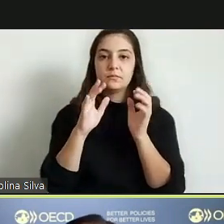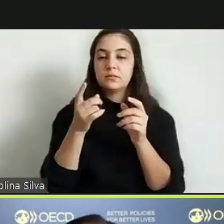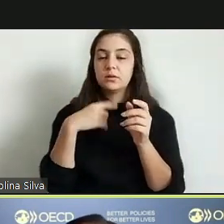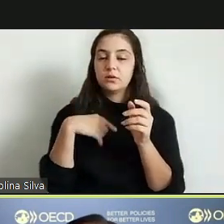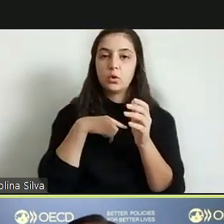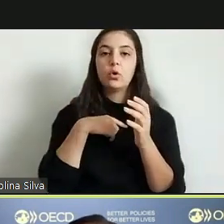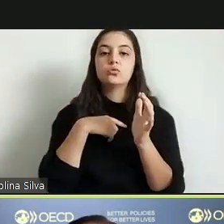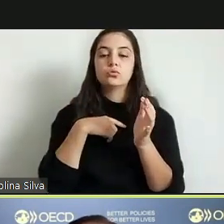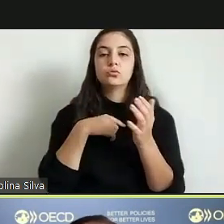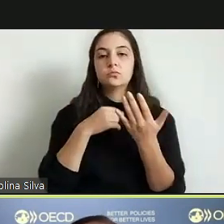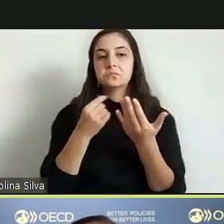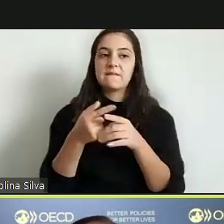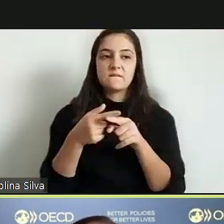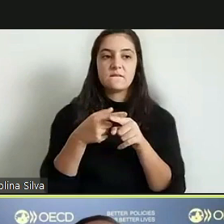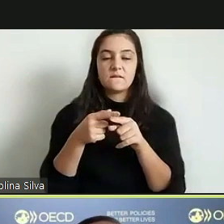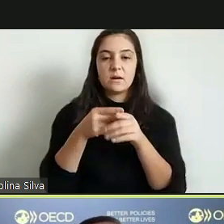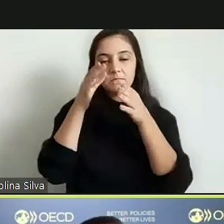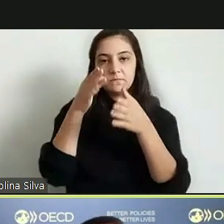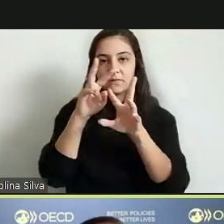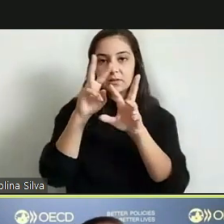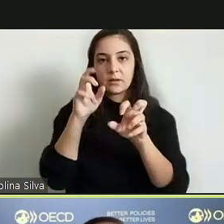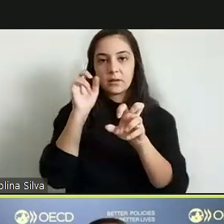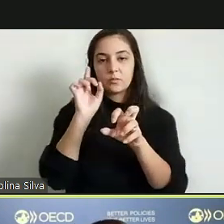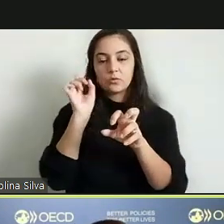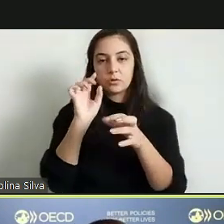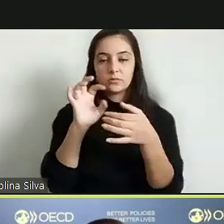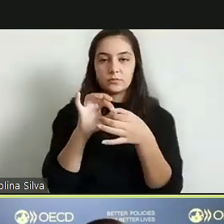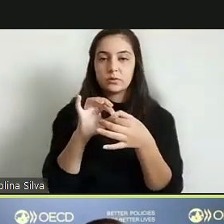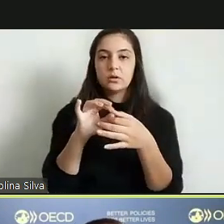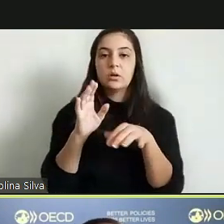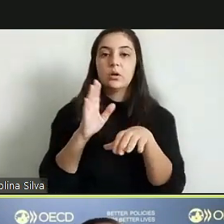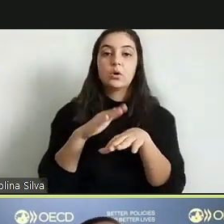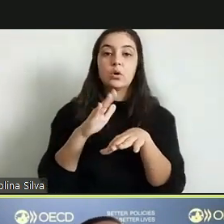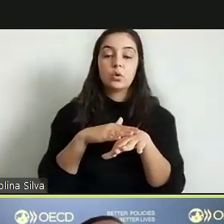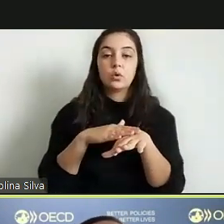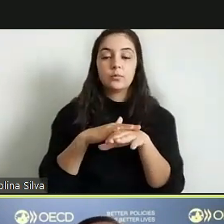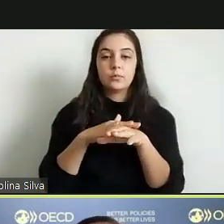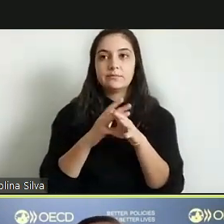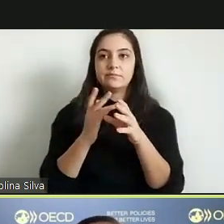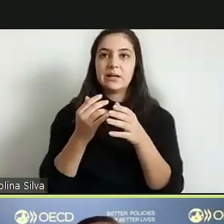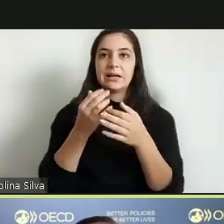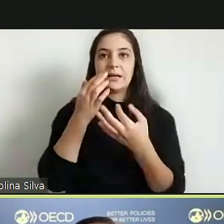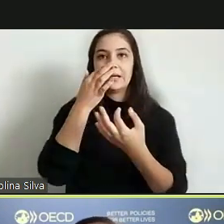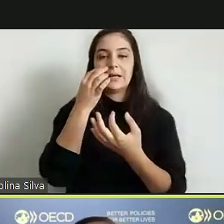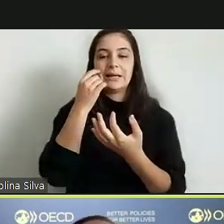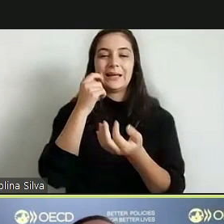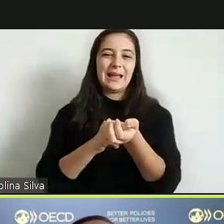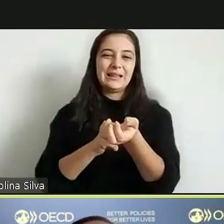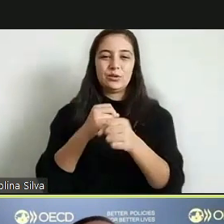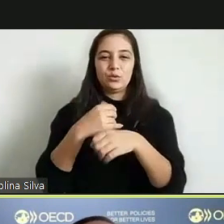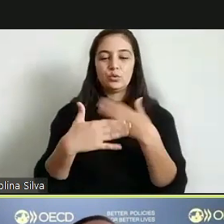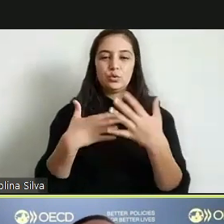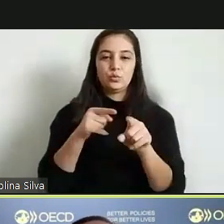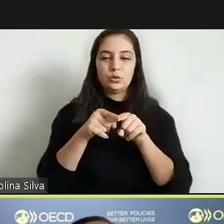que estamos interesados en esta temática, fundamental, porque sabemos que ciertas actitudes políticas tienen una